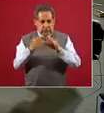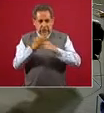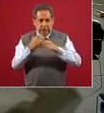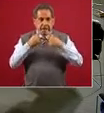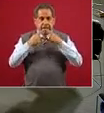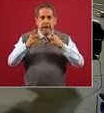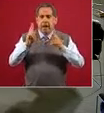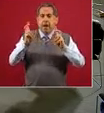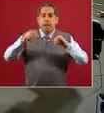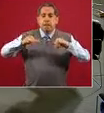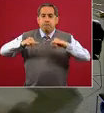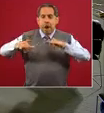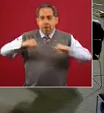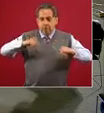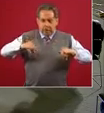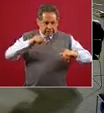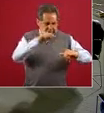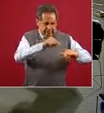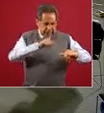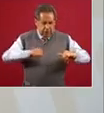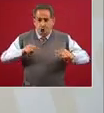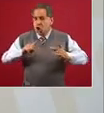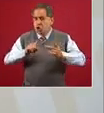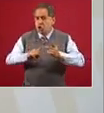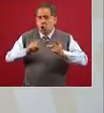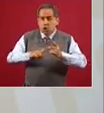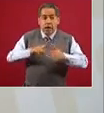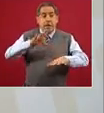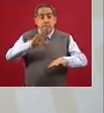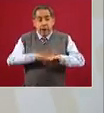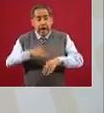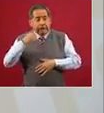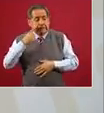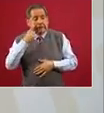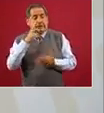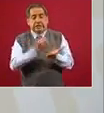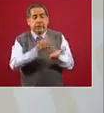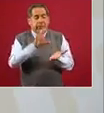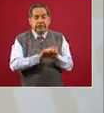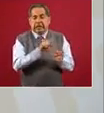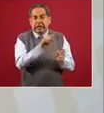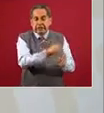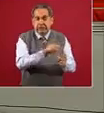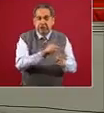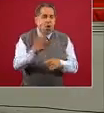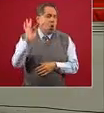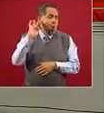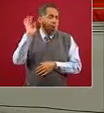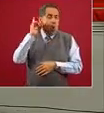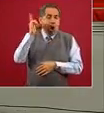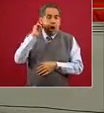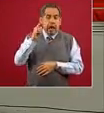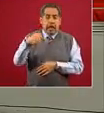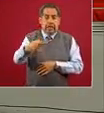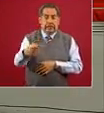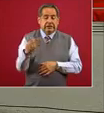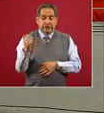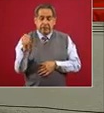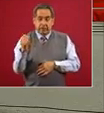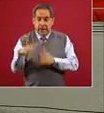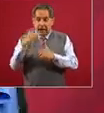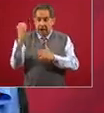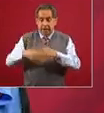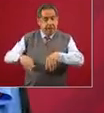un mapa de en qué territorios hay qué discapacidades, que espero que al final de septiembre lo podamos presentar, con